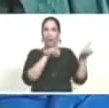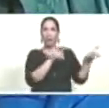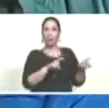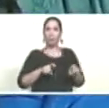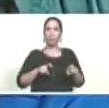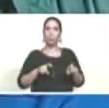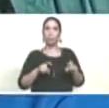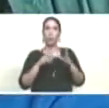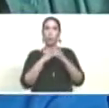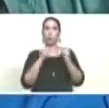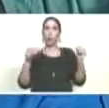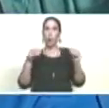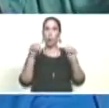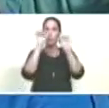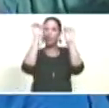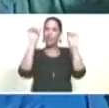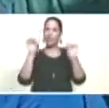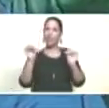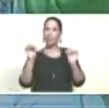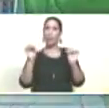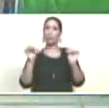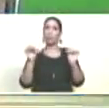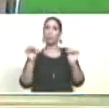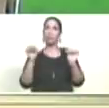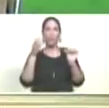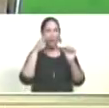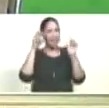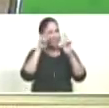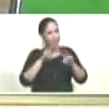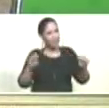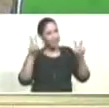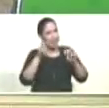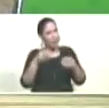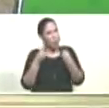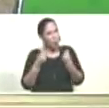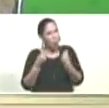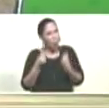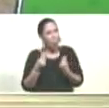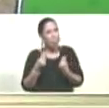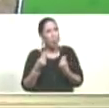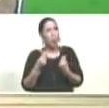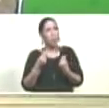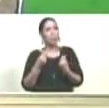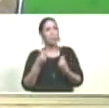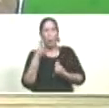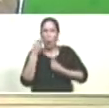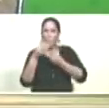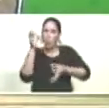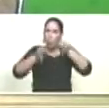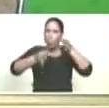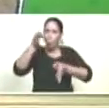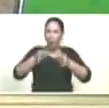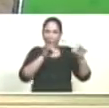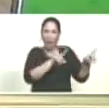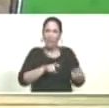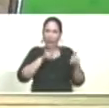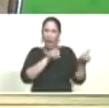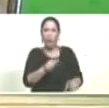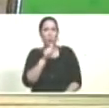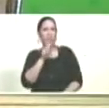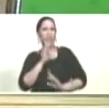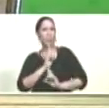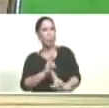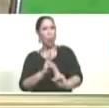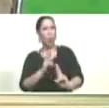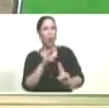todo el sistema de jueces agrarios. Vamos a revisarlo. ¿Cómo es eso? ¿Cómo se designa un juez agrario? ¿A quién le responde un